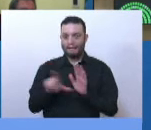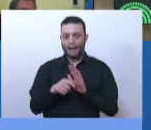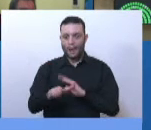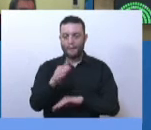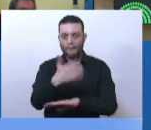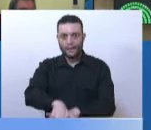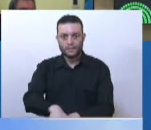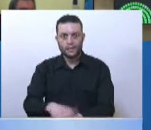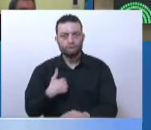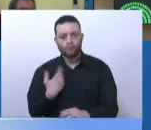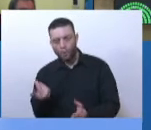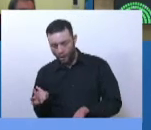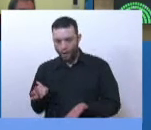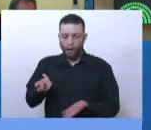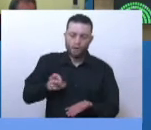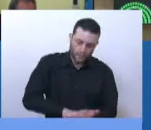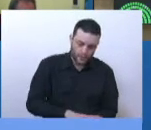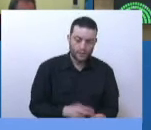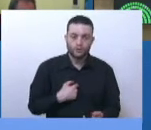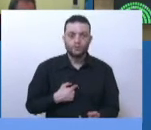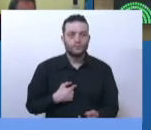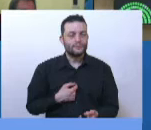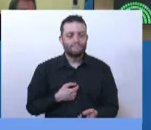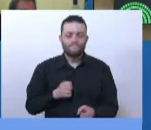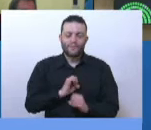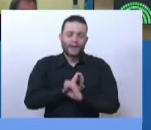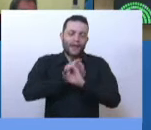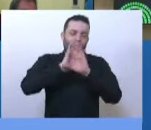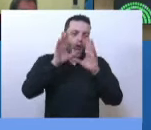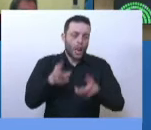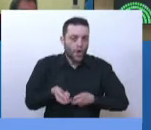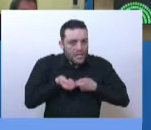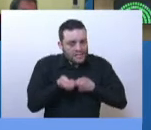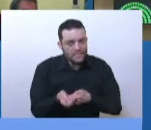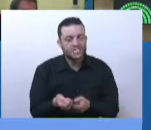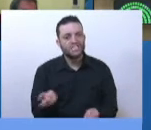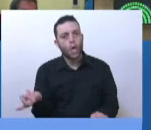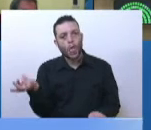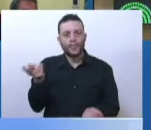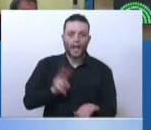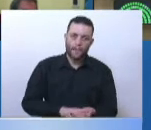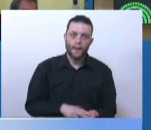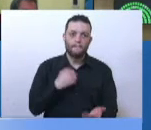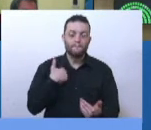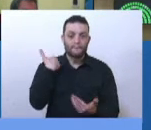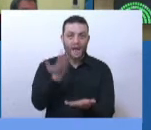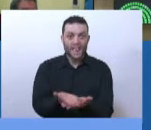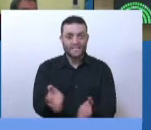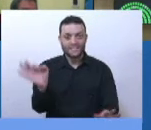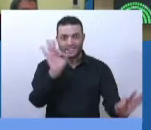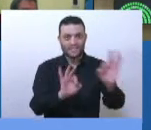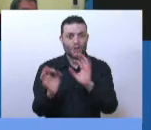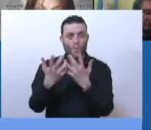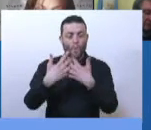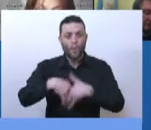con este tema que es tan caro a mi provincia y presenté un nuevo proyecto de reforma integral. Ese